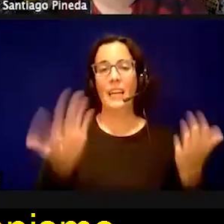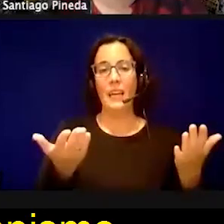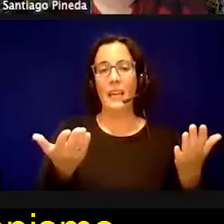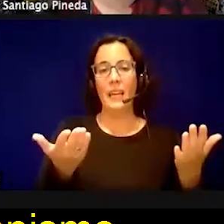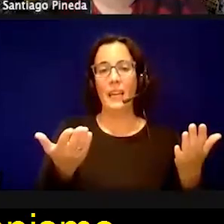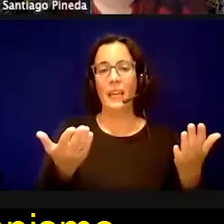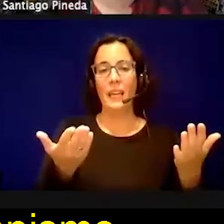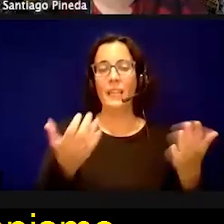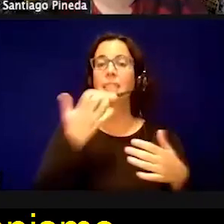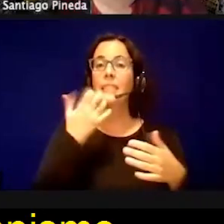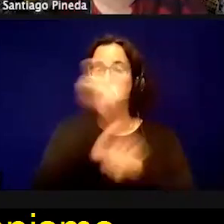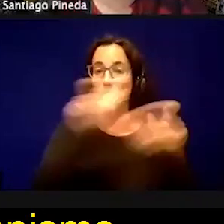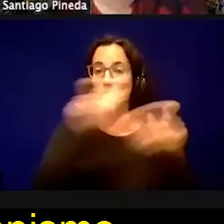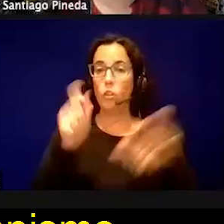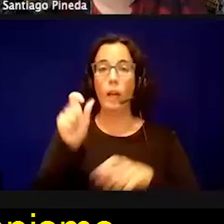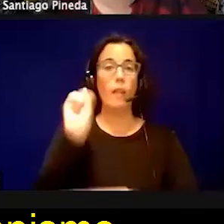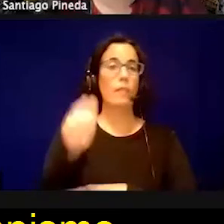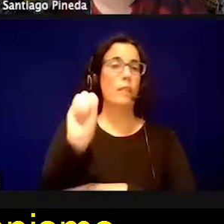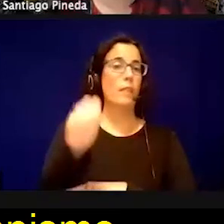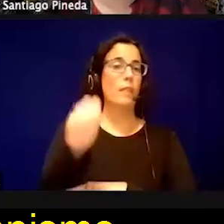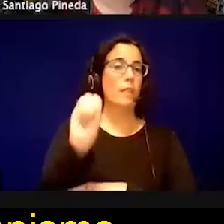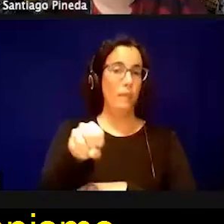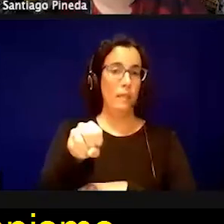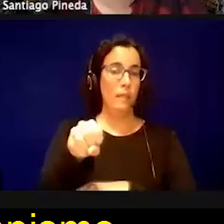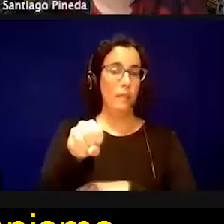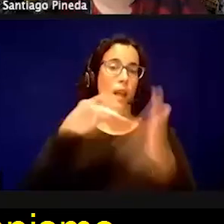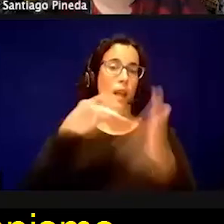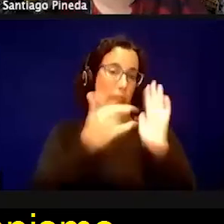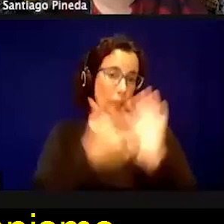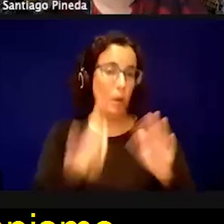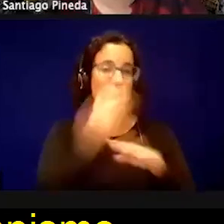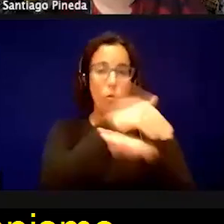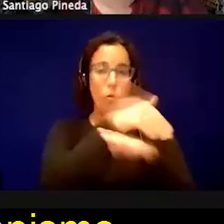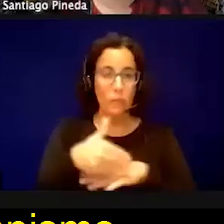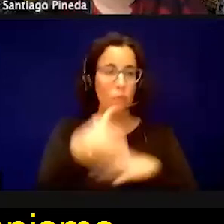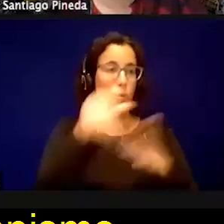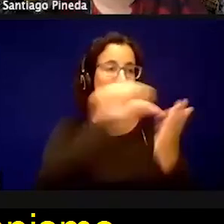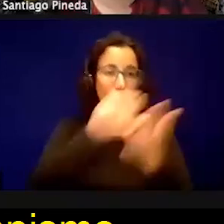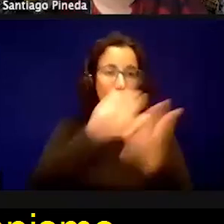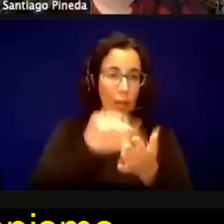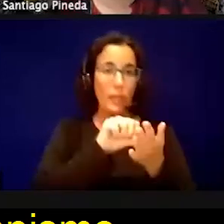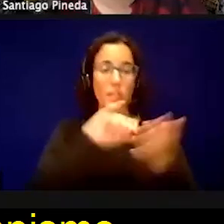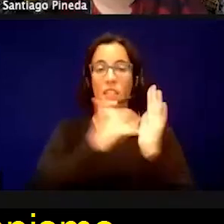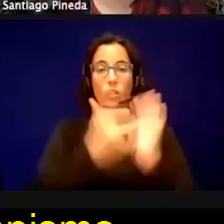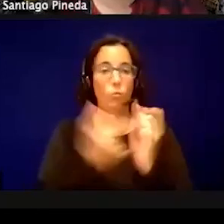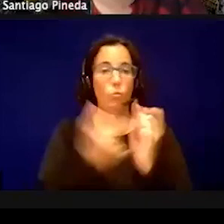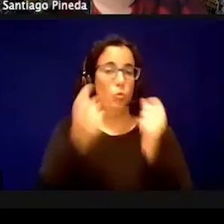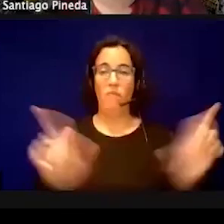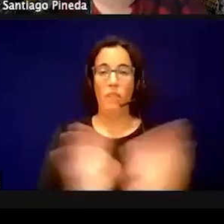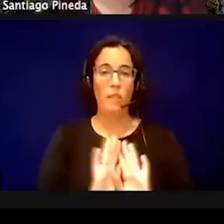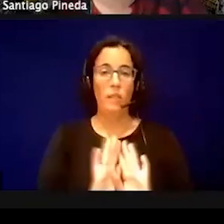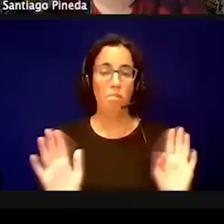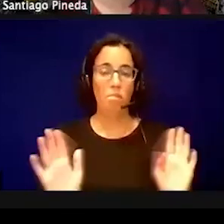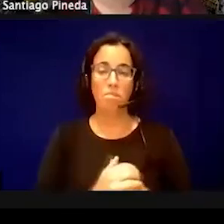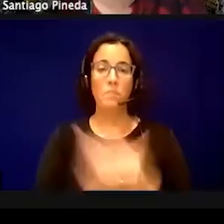las personas, la arquitectura, el urbanismo, las ciudades, pues la arquitectura es innecesaria. Muchas gracias,